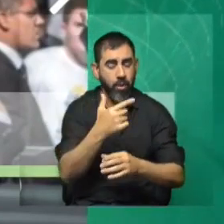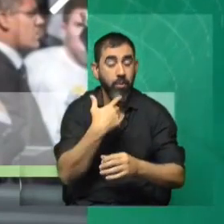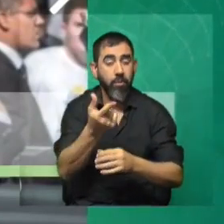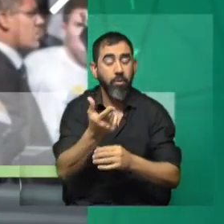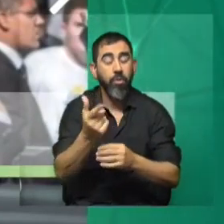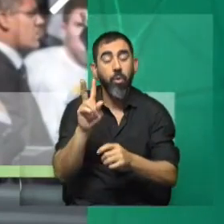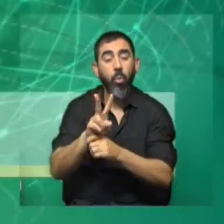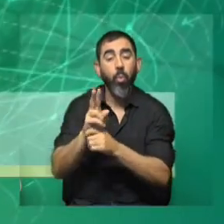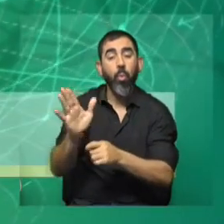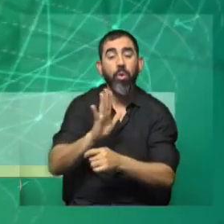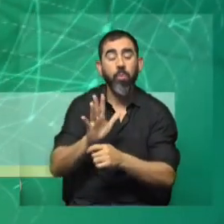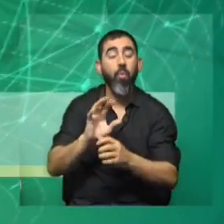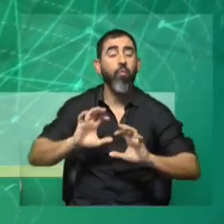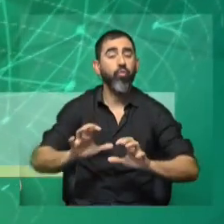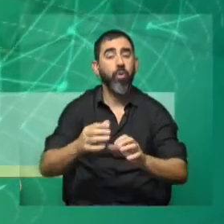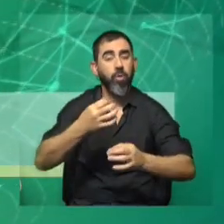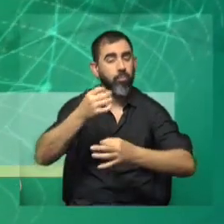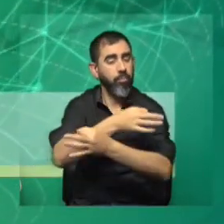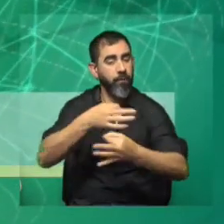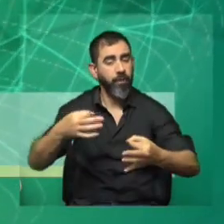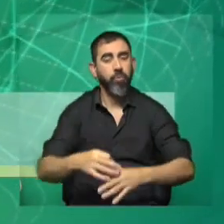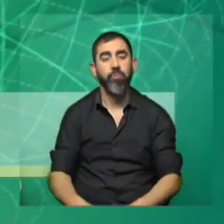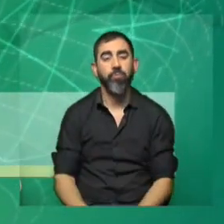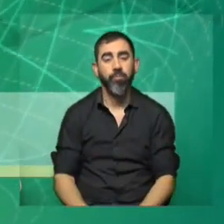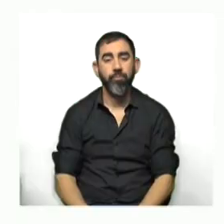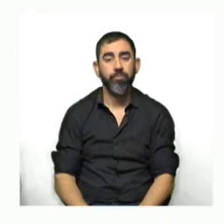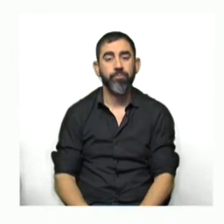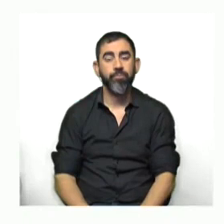a su guardaespaldas como un funcionario intachable.